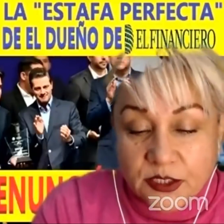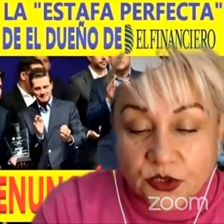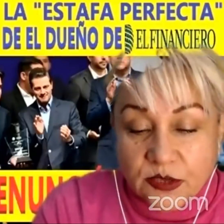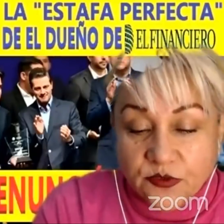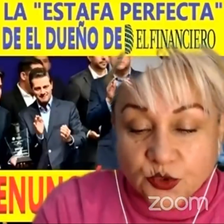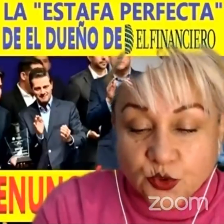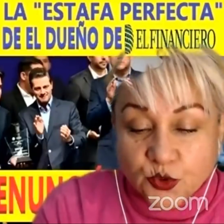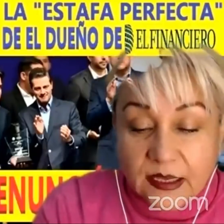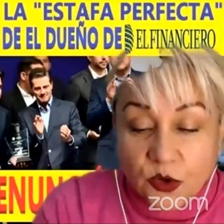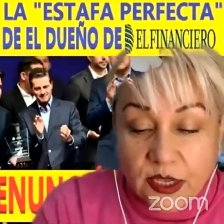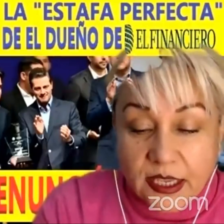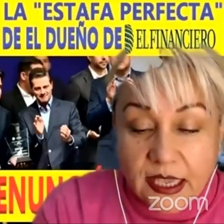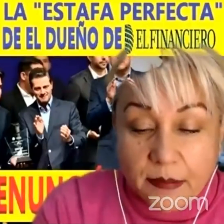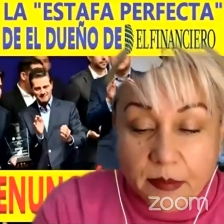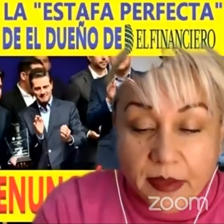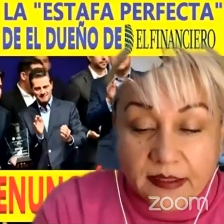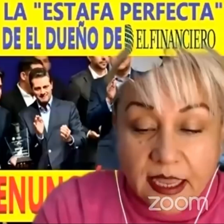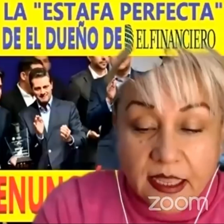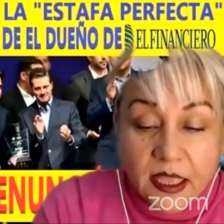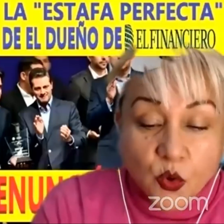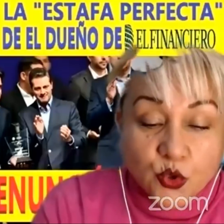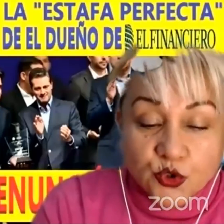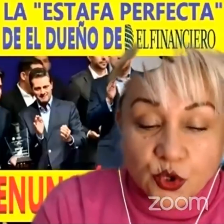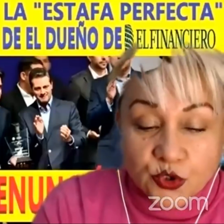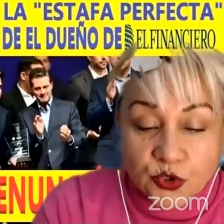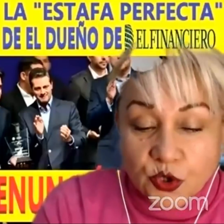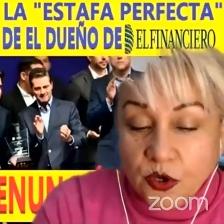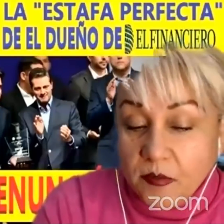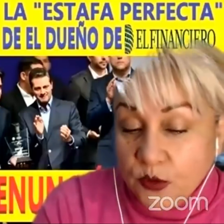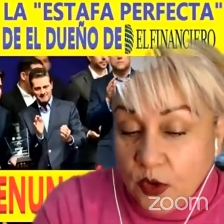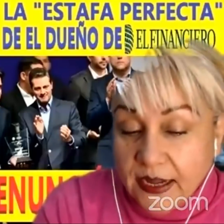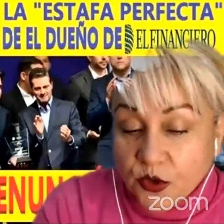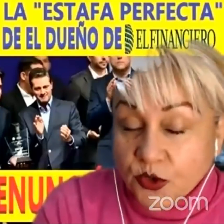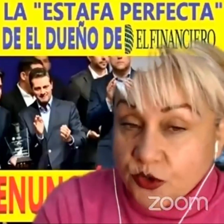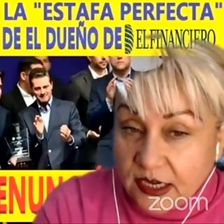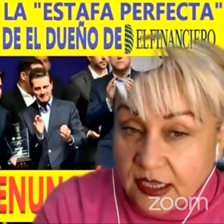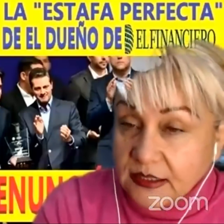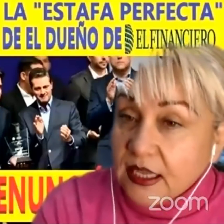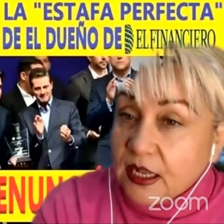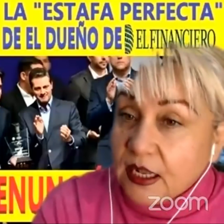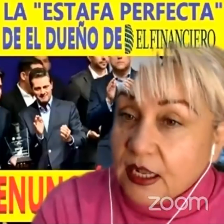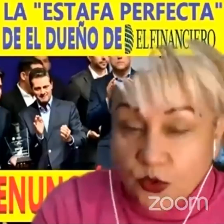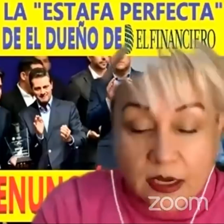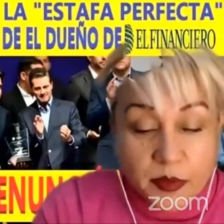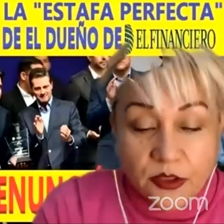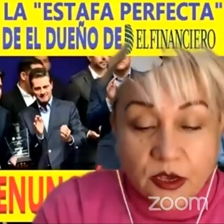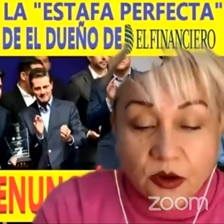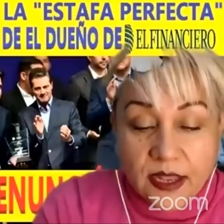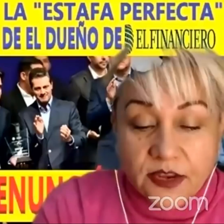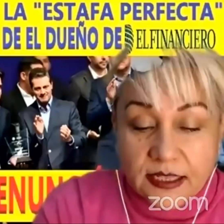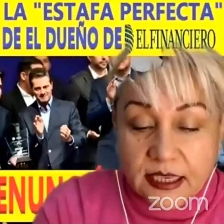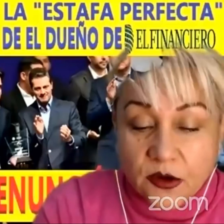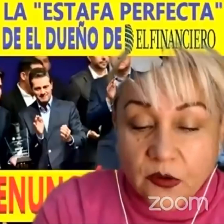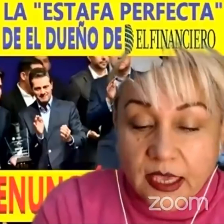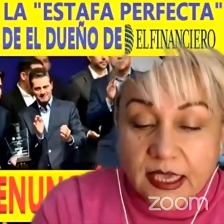a Servicios, Infraestructura y Tecnología Papantla, cuyos socios son Manuel Arroyo Rodríguez, el dueño del periódico